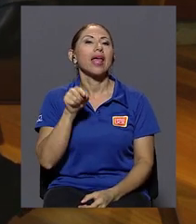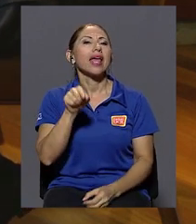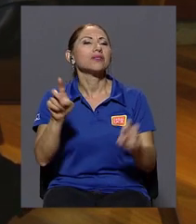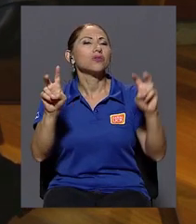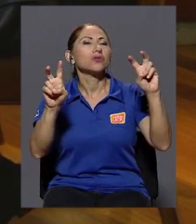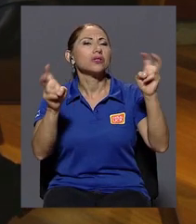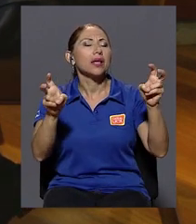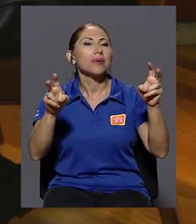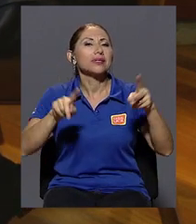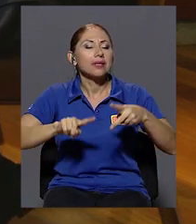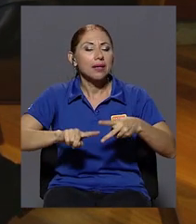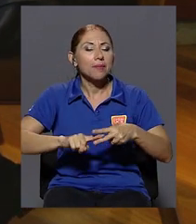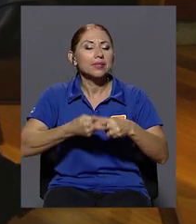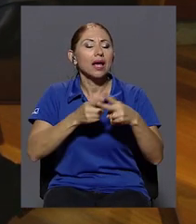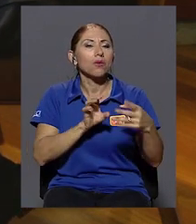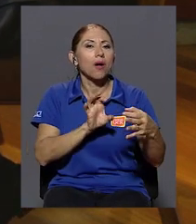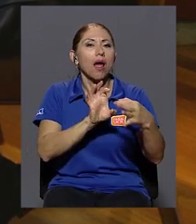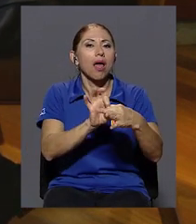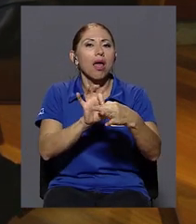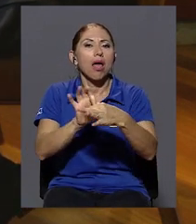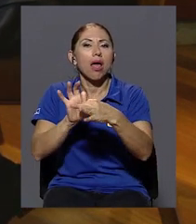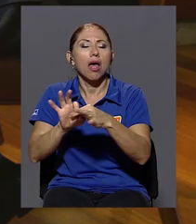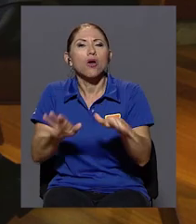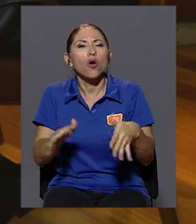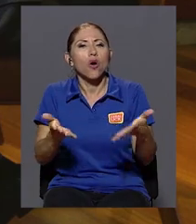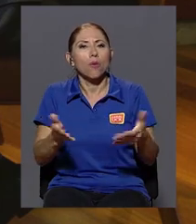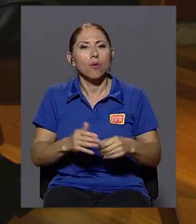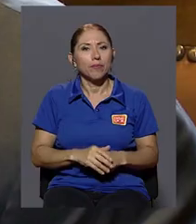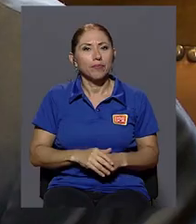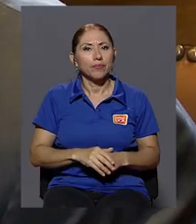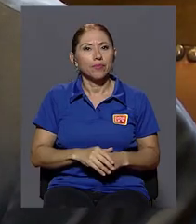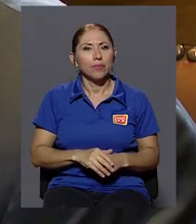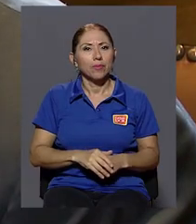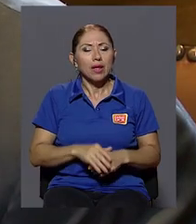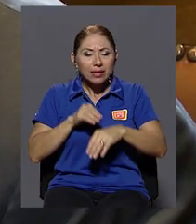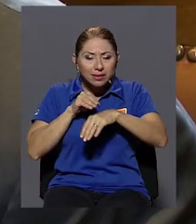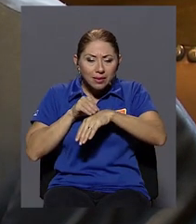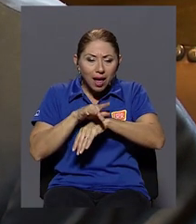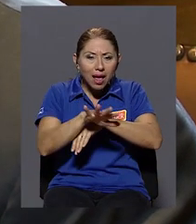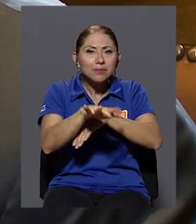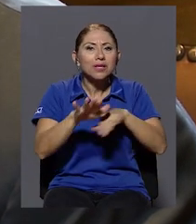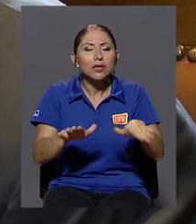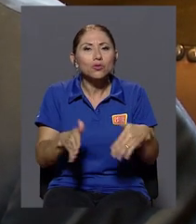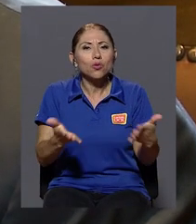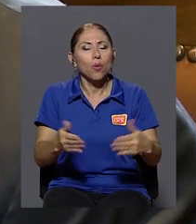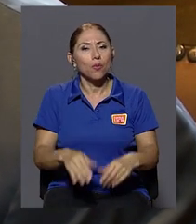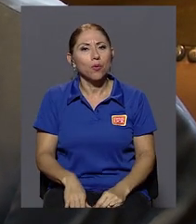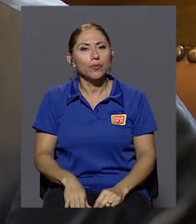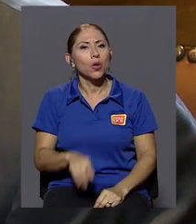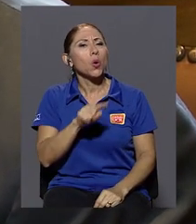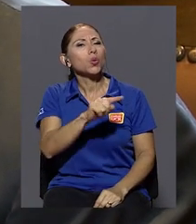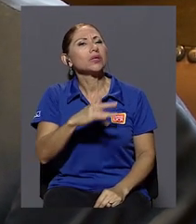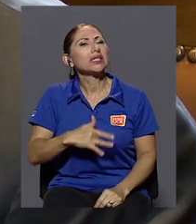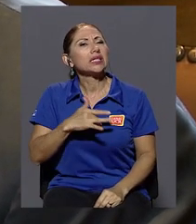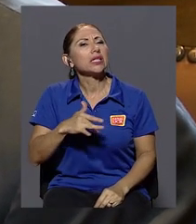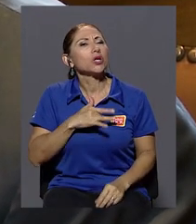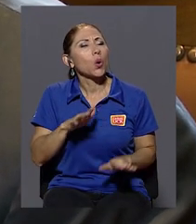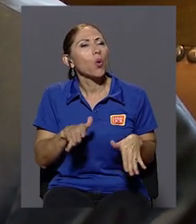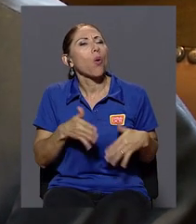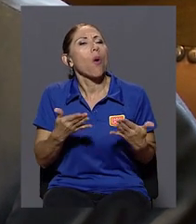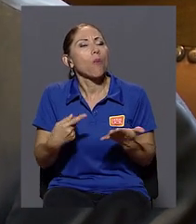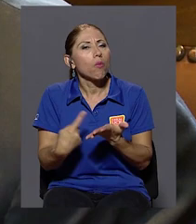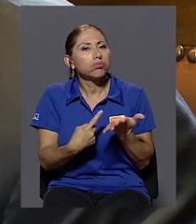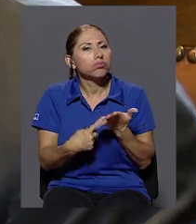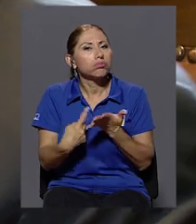estos temas, ¿cómo empezaron a articularse y cómo fueron transmitidos? ¿Cómo sintió usted la discusión